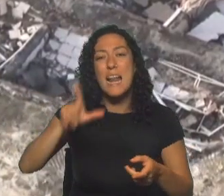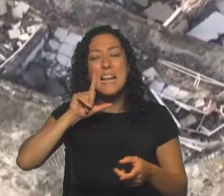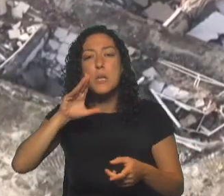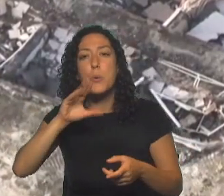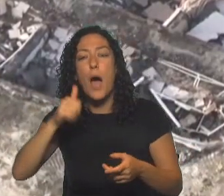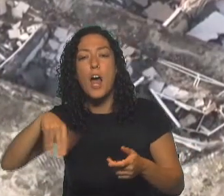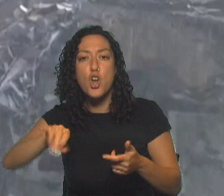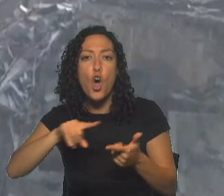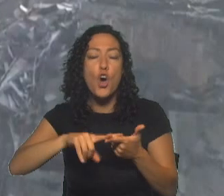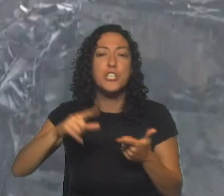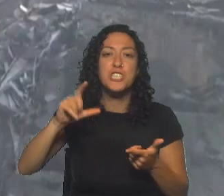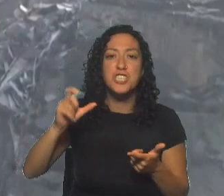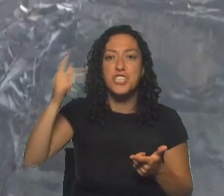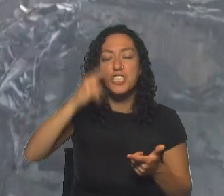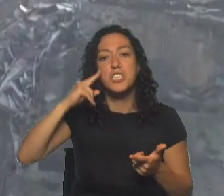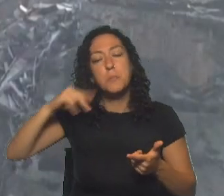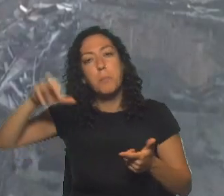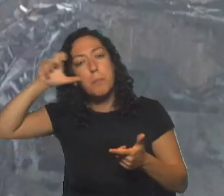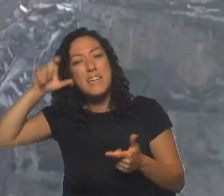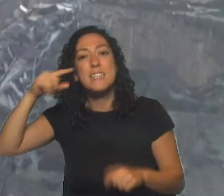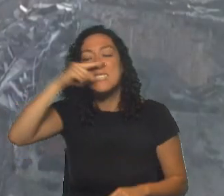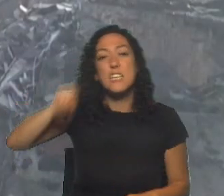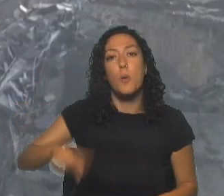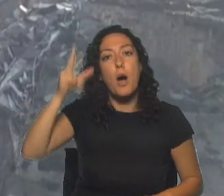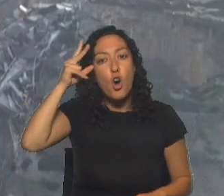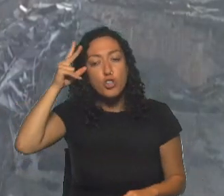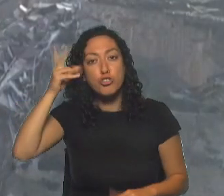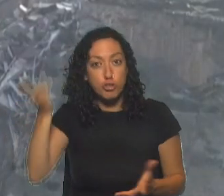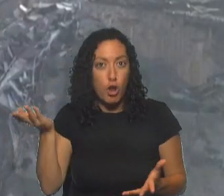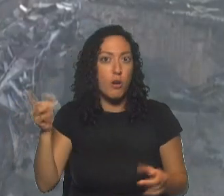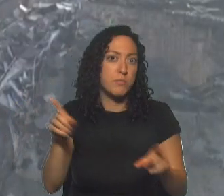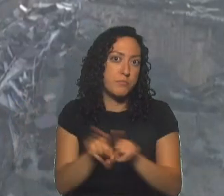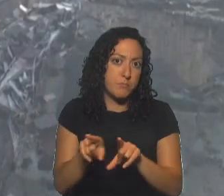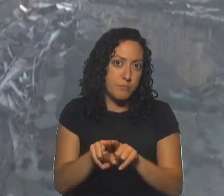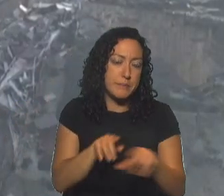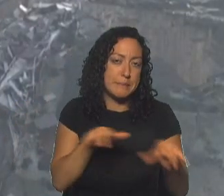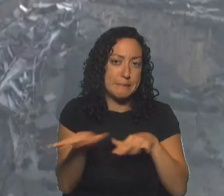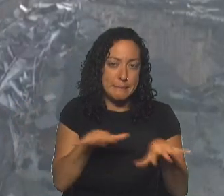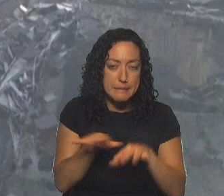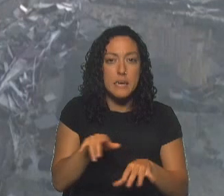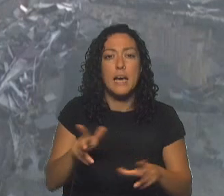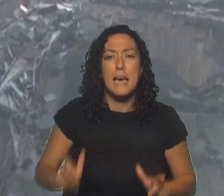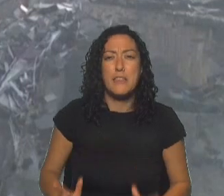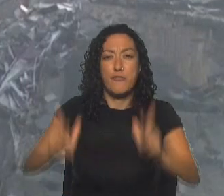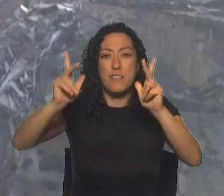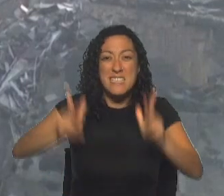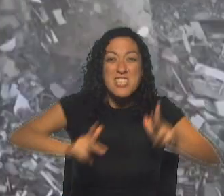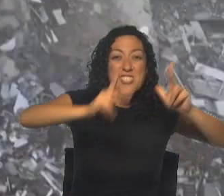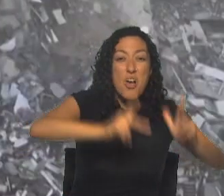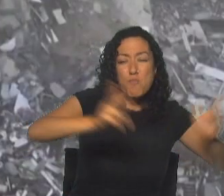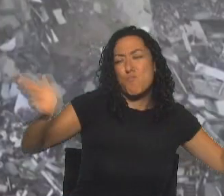Chipre. Tuvo una magnitud de 7,8 y también se sintió en el Líbano, como les decía, y a donde miles de edificios se derrumbaron y